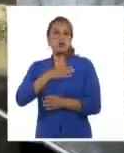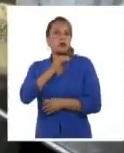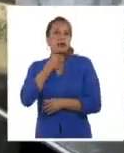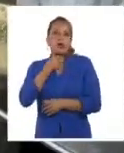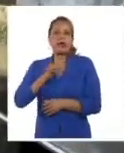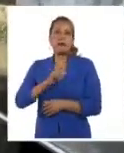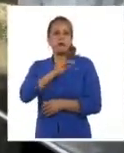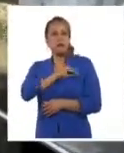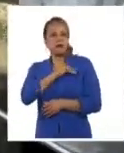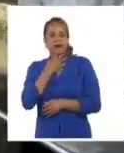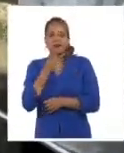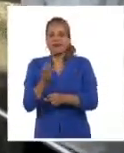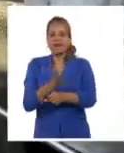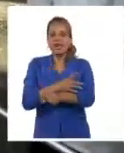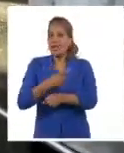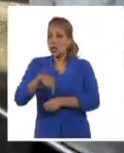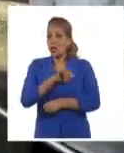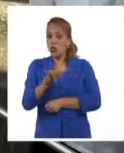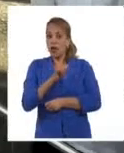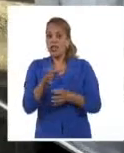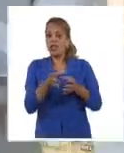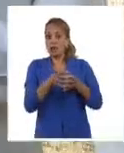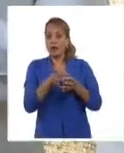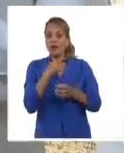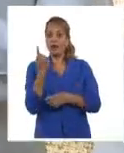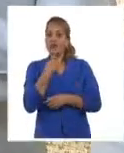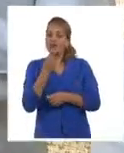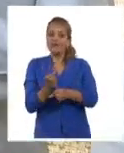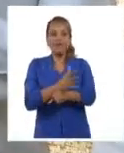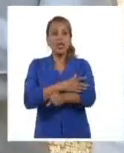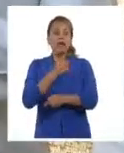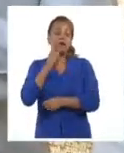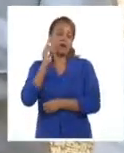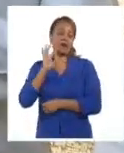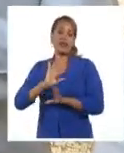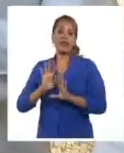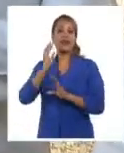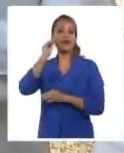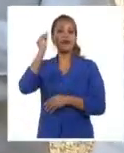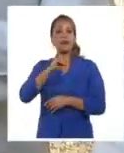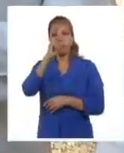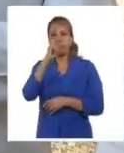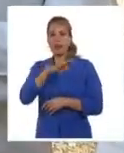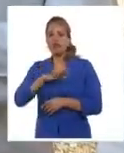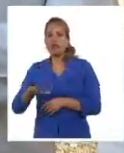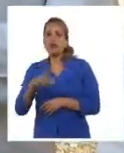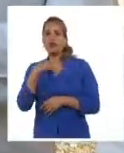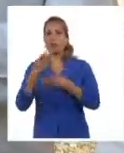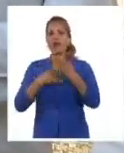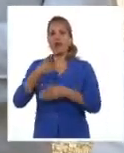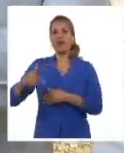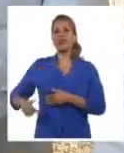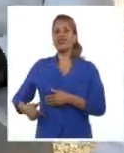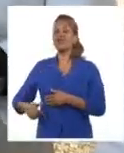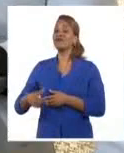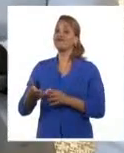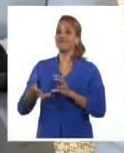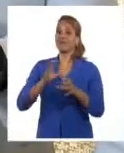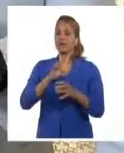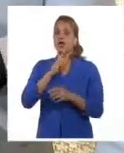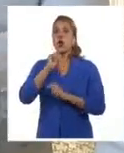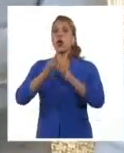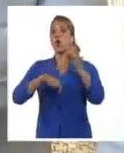porque creo que, y nosotros, nuestro equipo, nos sentimos inspirados porque conocer un niño que tiene un problema de estos tan serio,